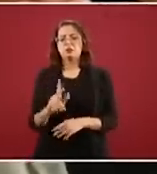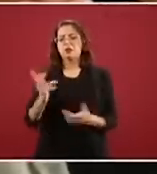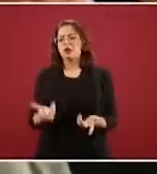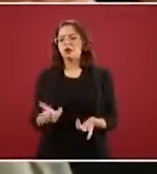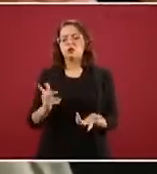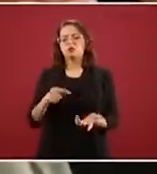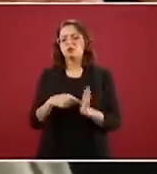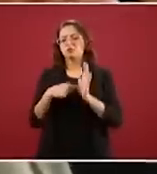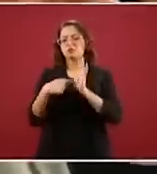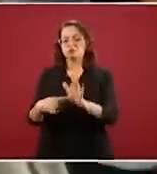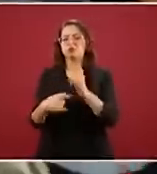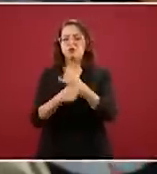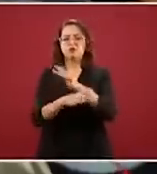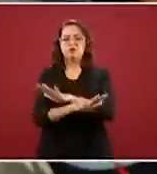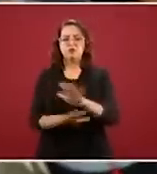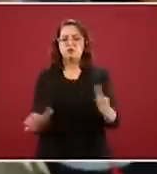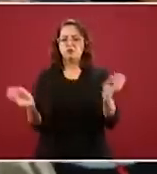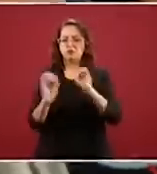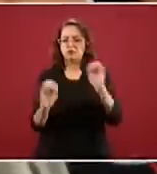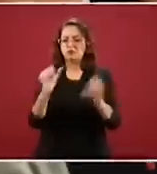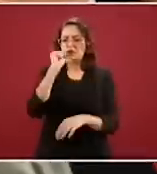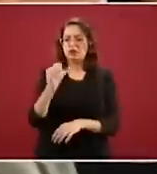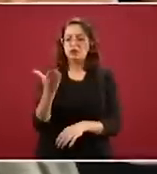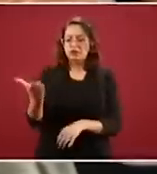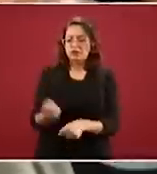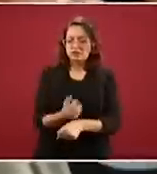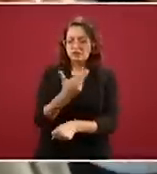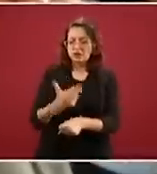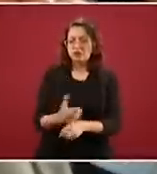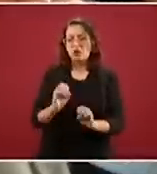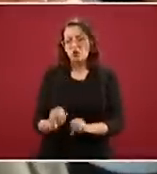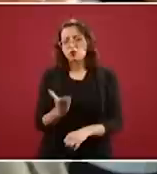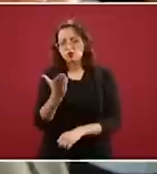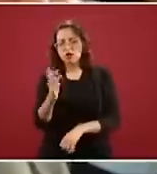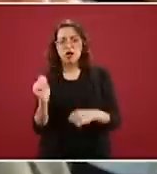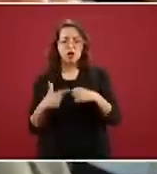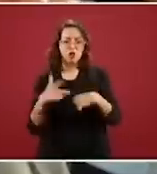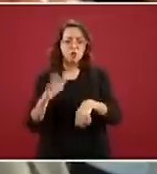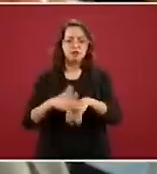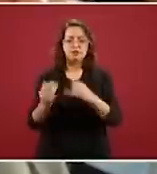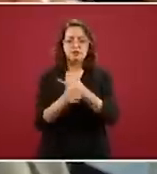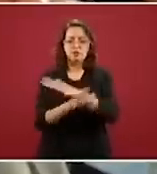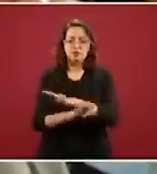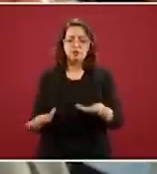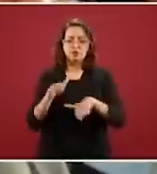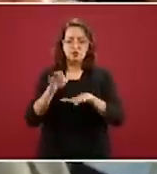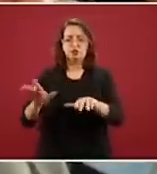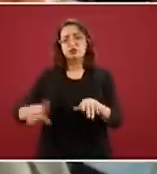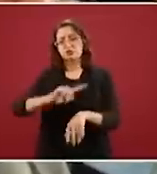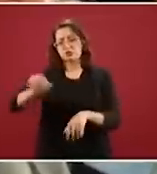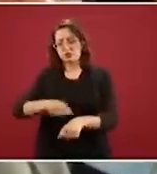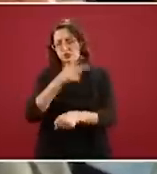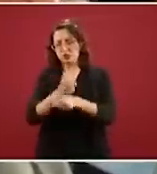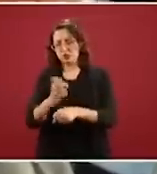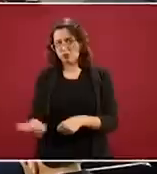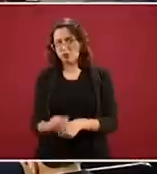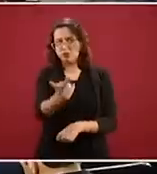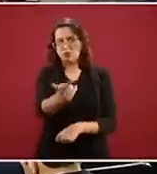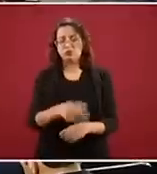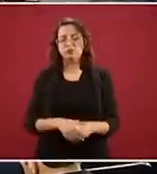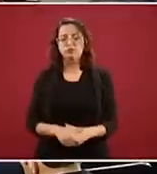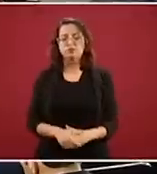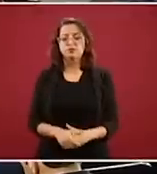conocer este recuento. Si el secretario o usted tuviese algún comentario acerca de ello, y ahorita le haría otra pregunta, señor